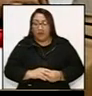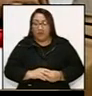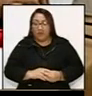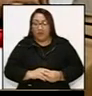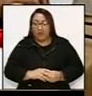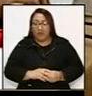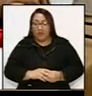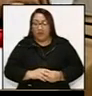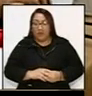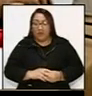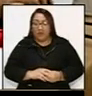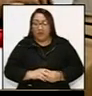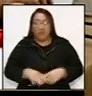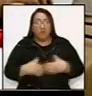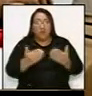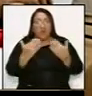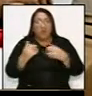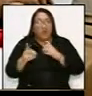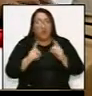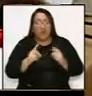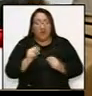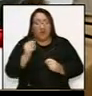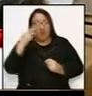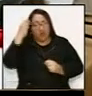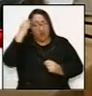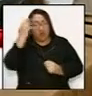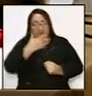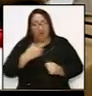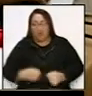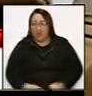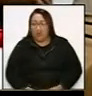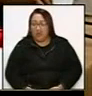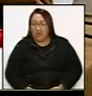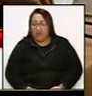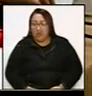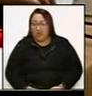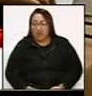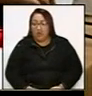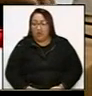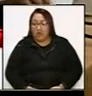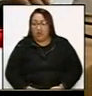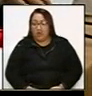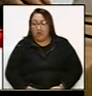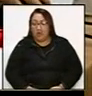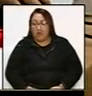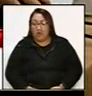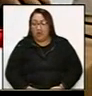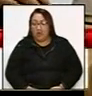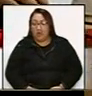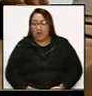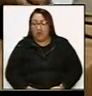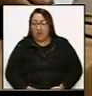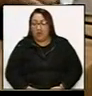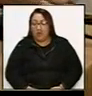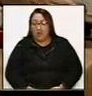Es imposible traerlo a un debate político, presidente. Yo voy a votar en contra porque no me parece, presidente.